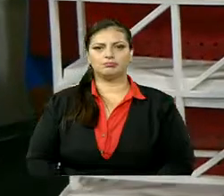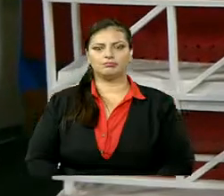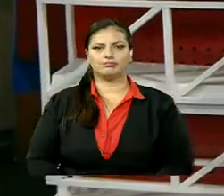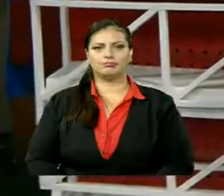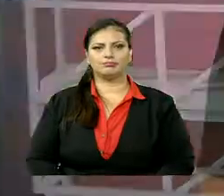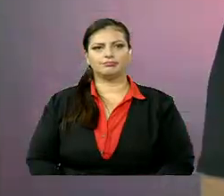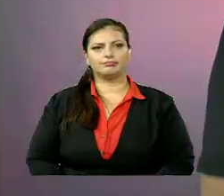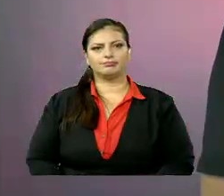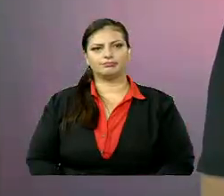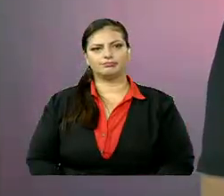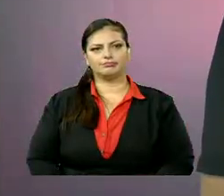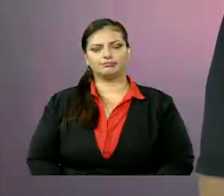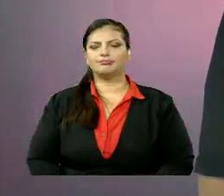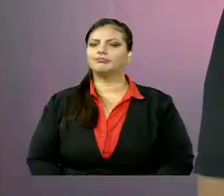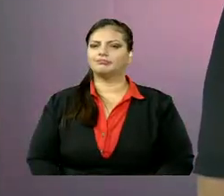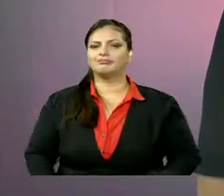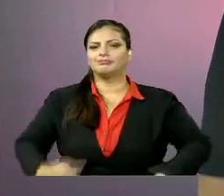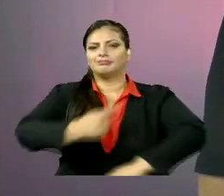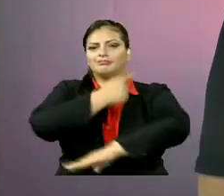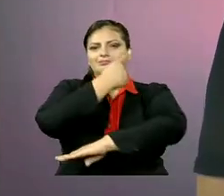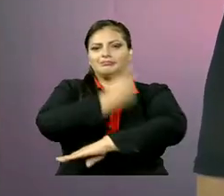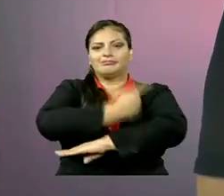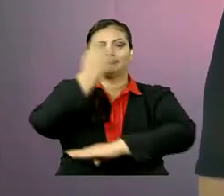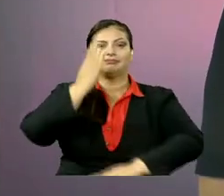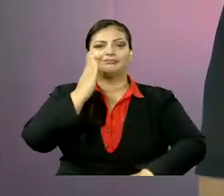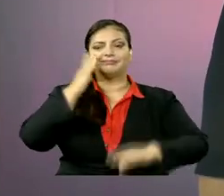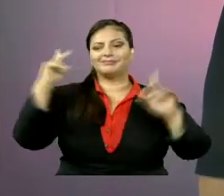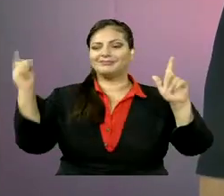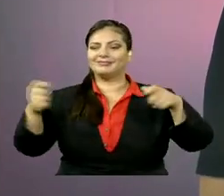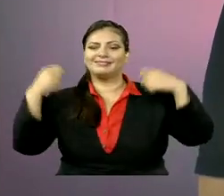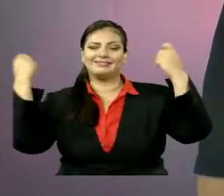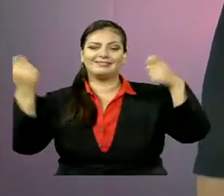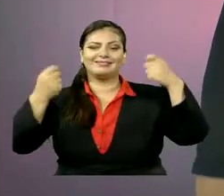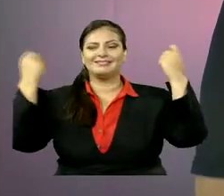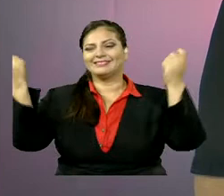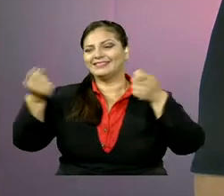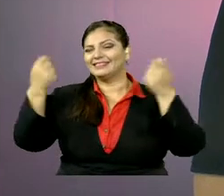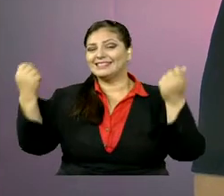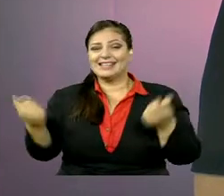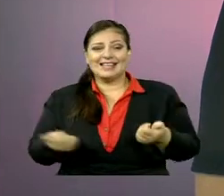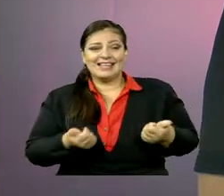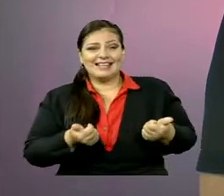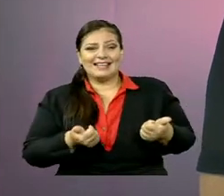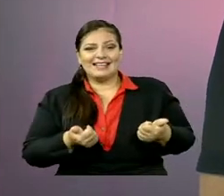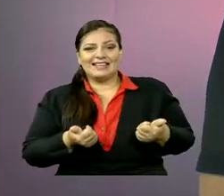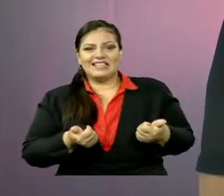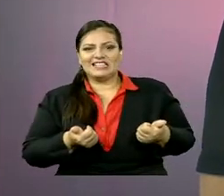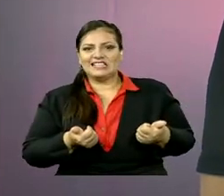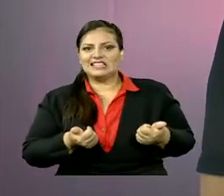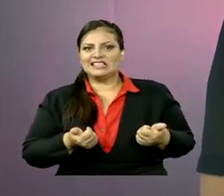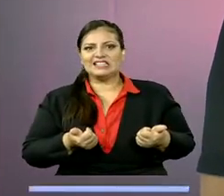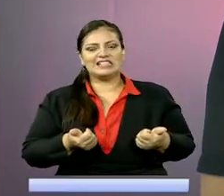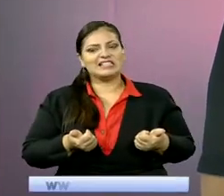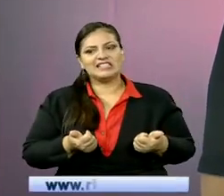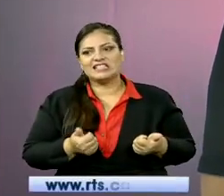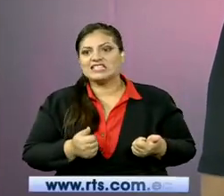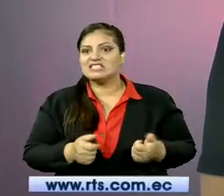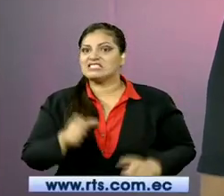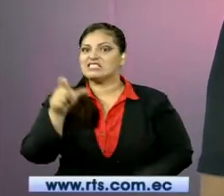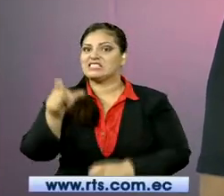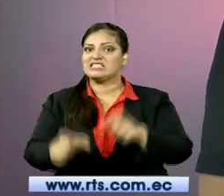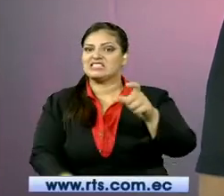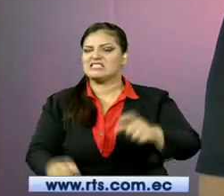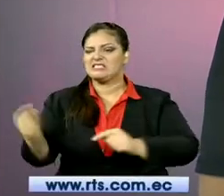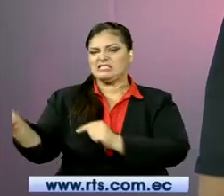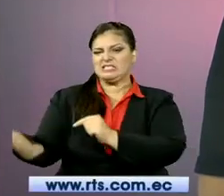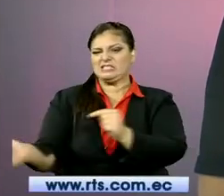por el Día de la Madre, desgraciadamente terminaron en agresiones físicas. Varios casos se presentaron en la Fiscalía de Flagrancia en